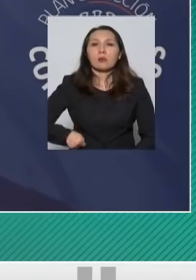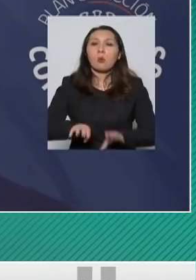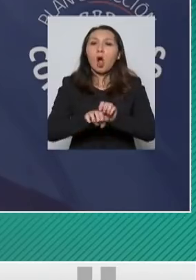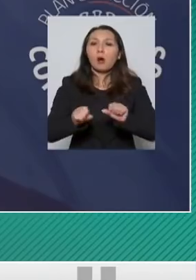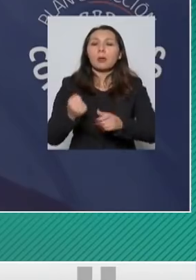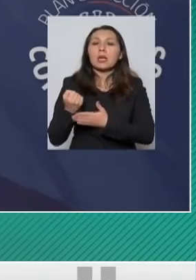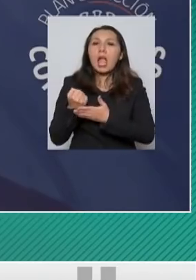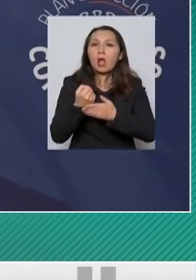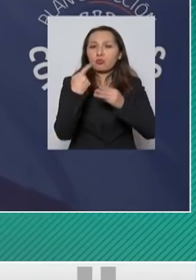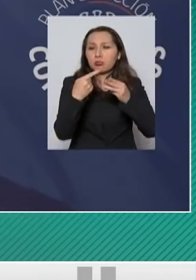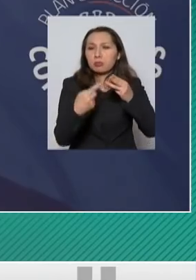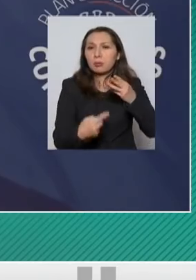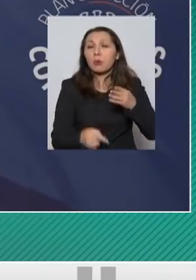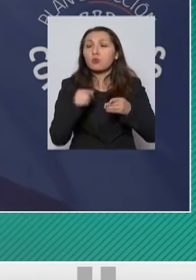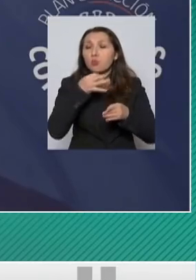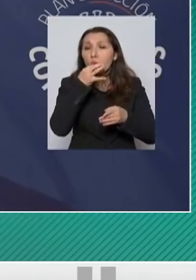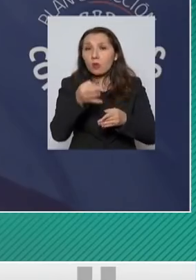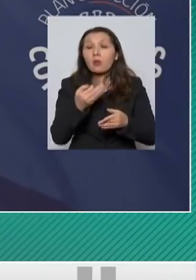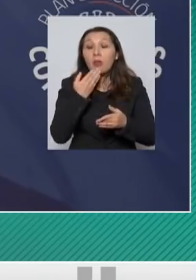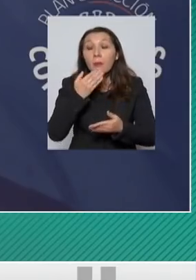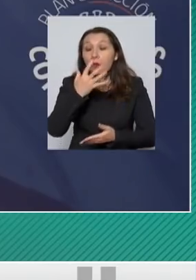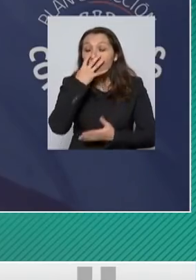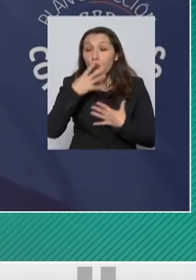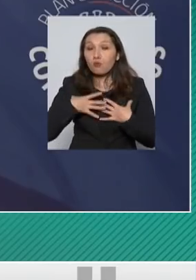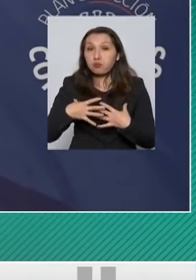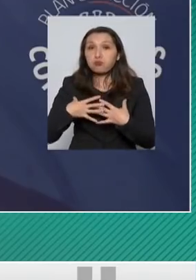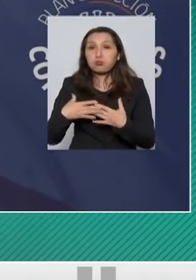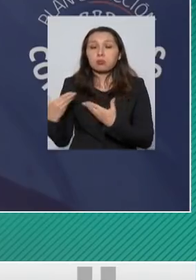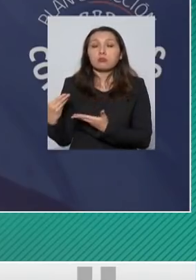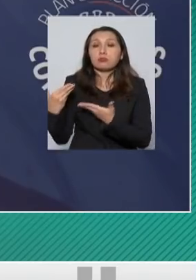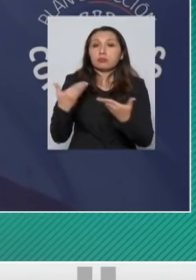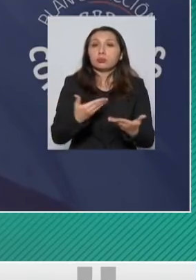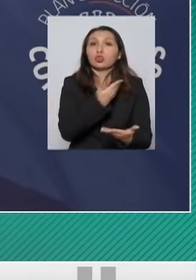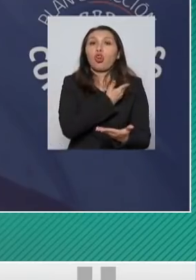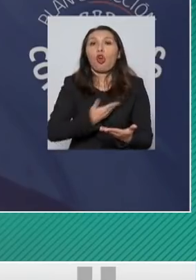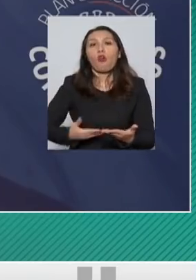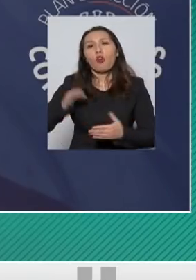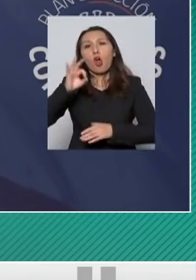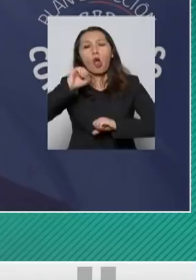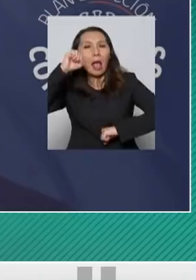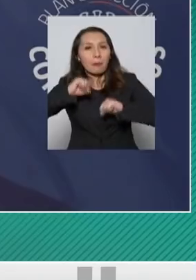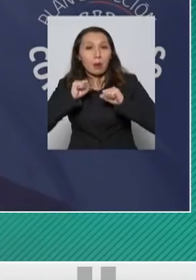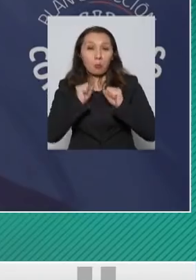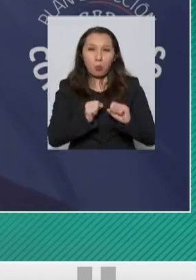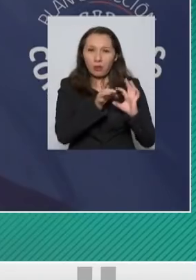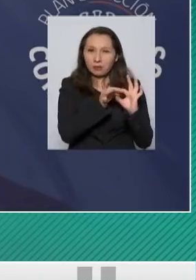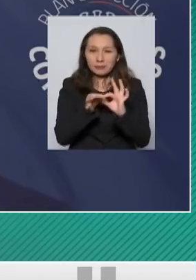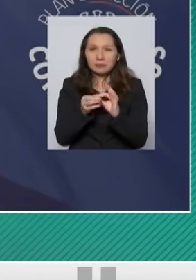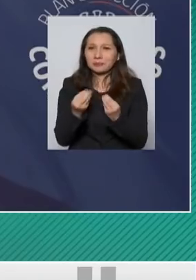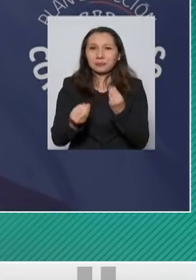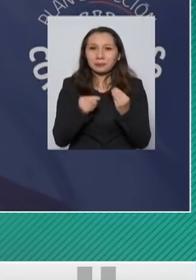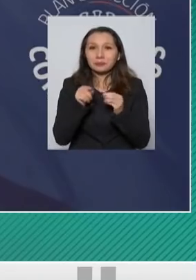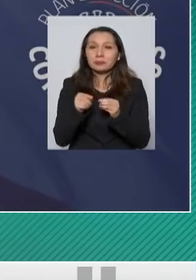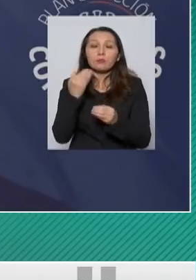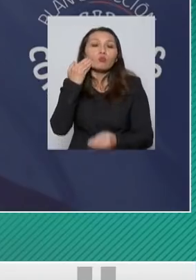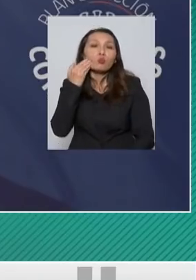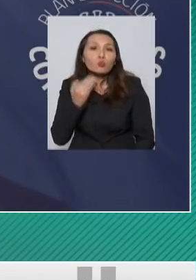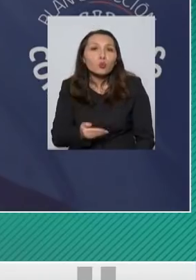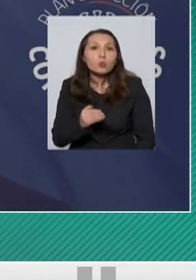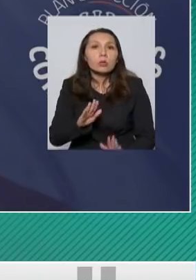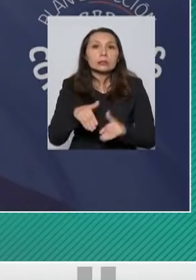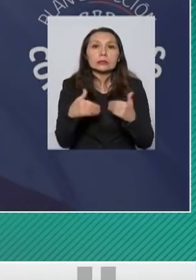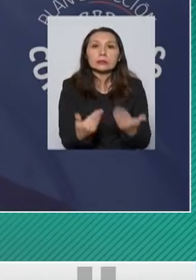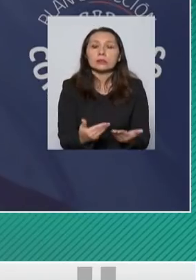serie de ayudas y usted mencionó que incluso ventiladores por parte del gobierno o de empresas. ¿Y puede detallar más de qué se trata esta donación?